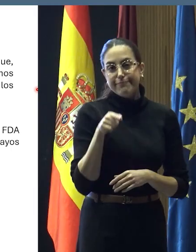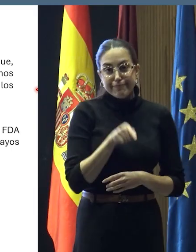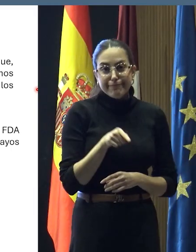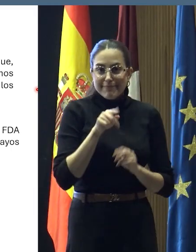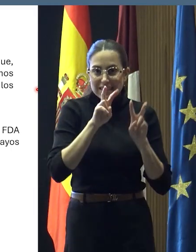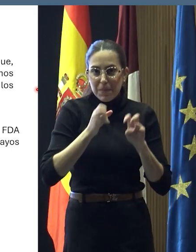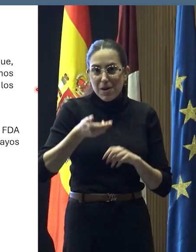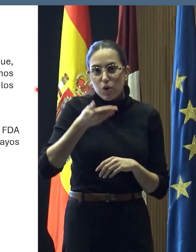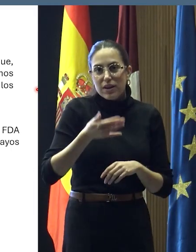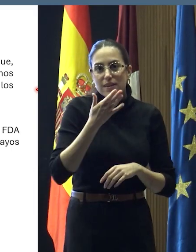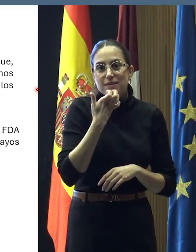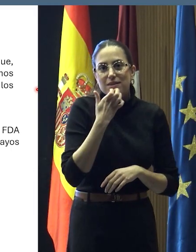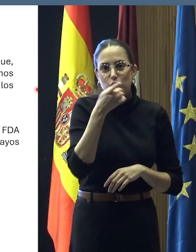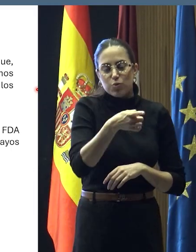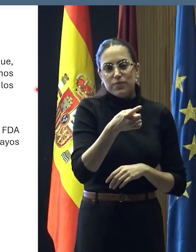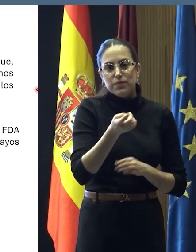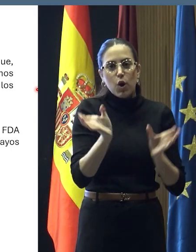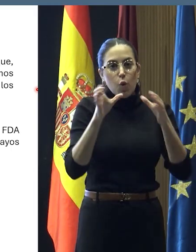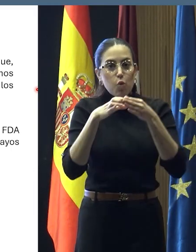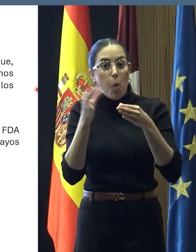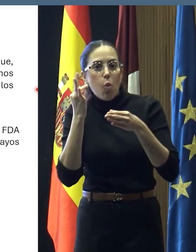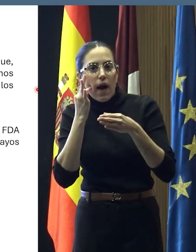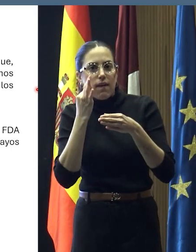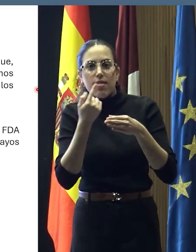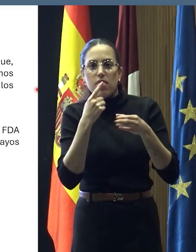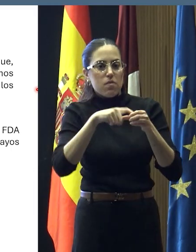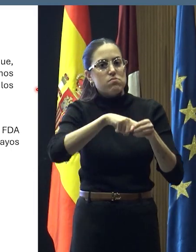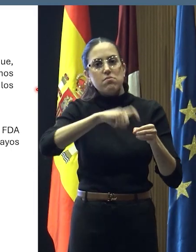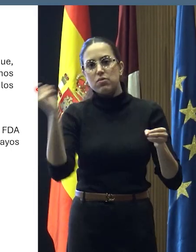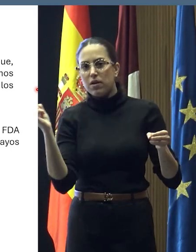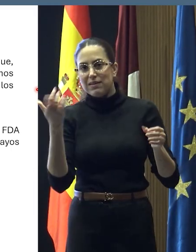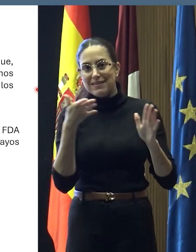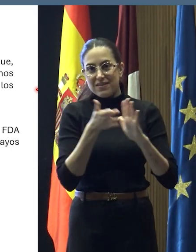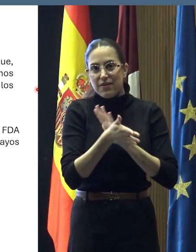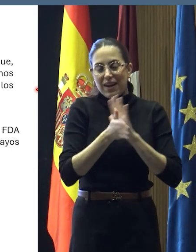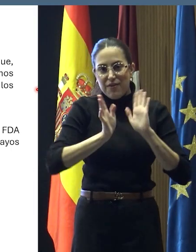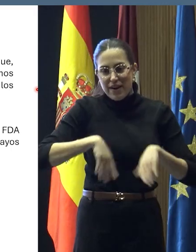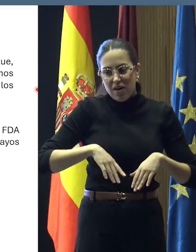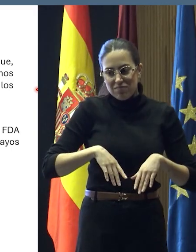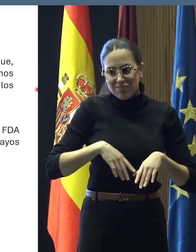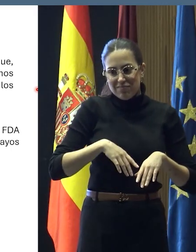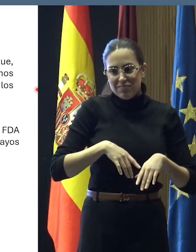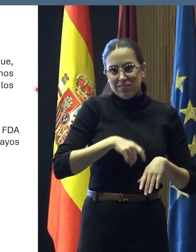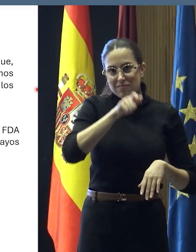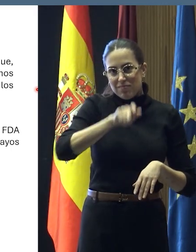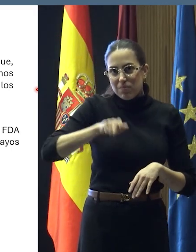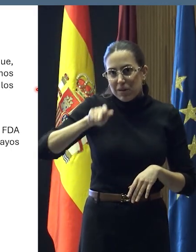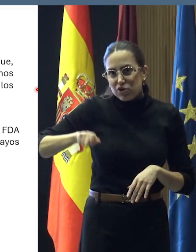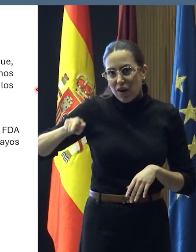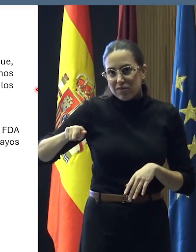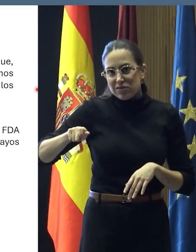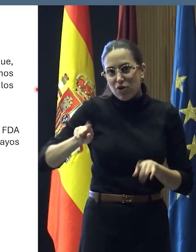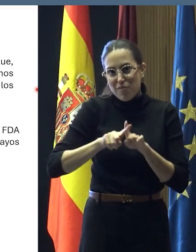si excluyes a las mujeres, estás excluyendo a una gran parte de la